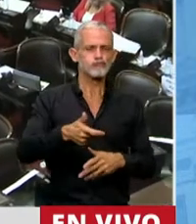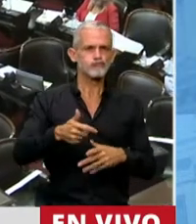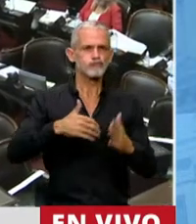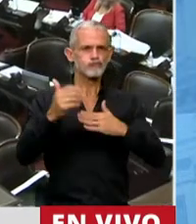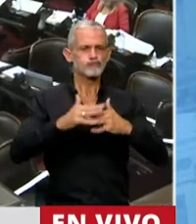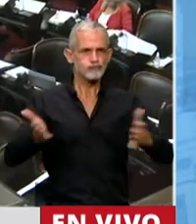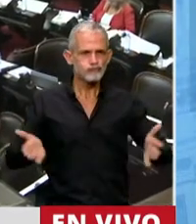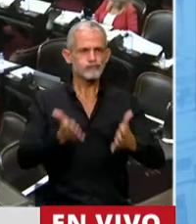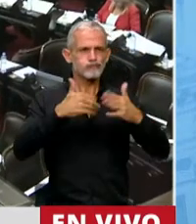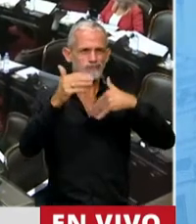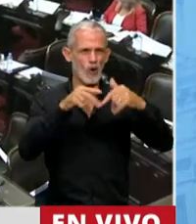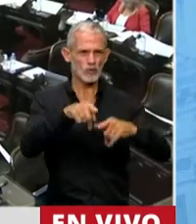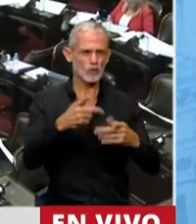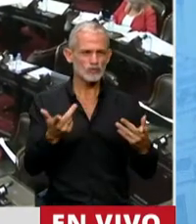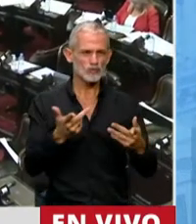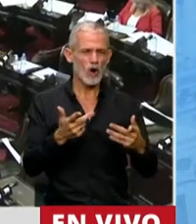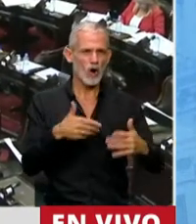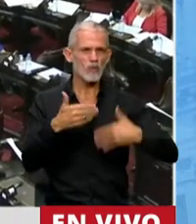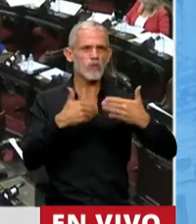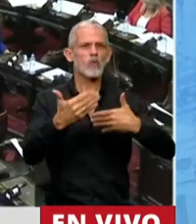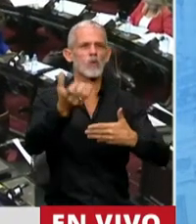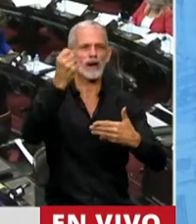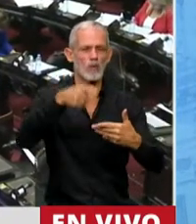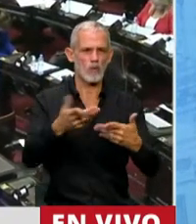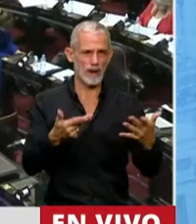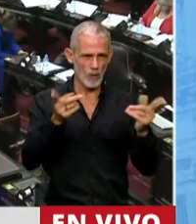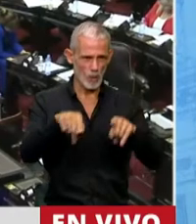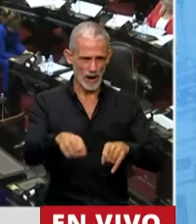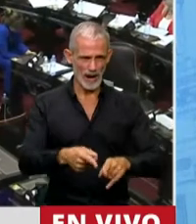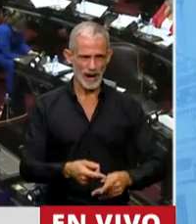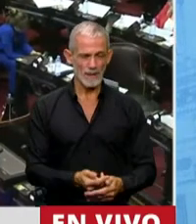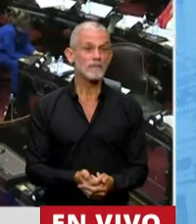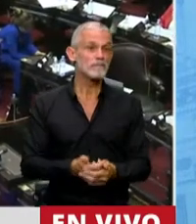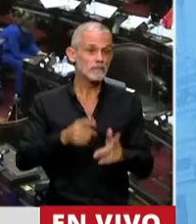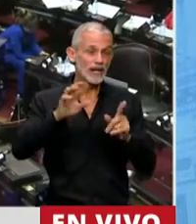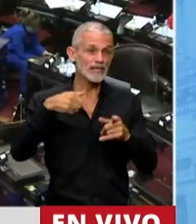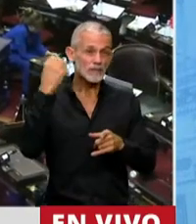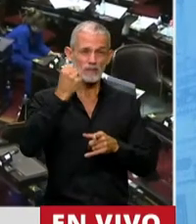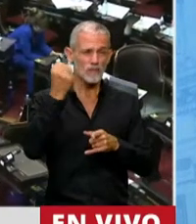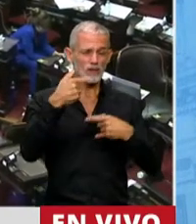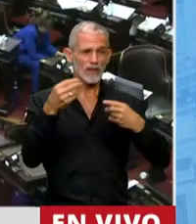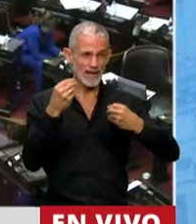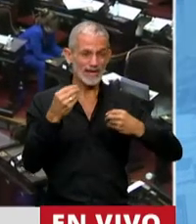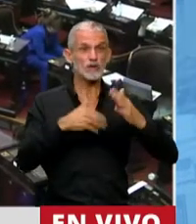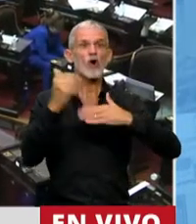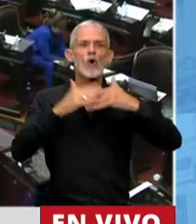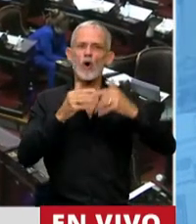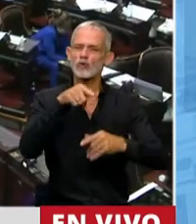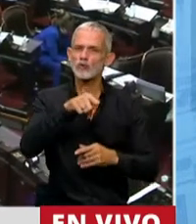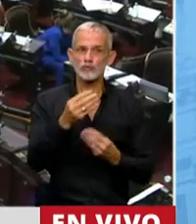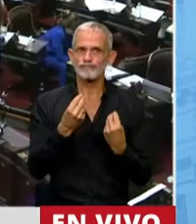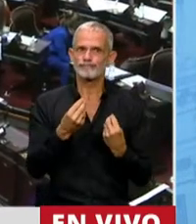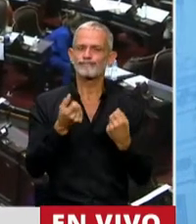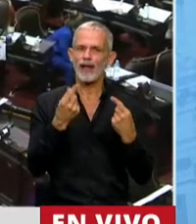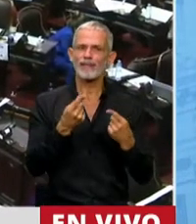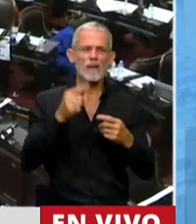actividad de la construcción se recupere. No nos olvidemos que la construcción es el